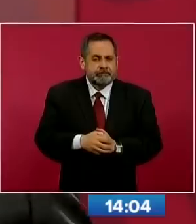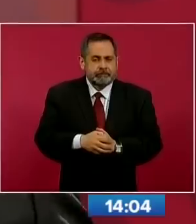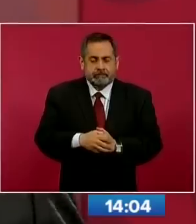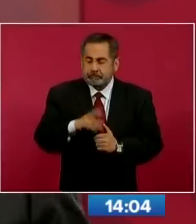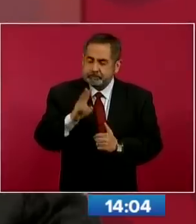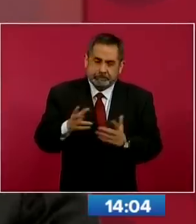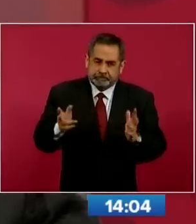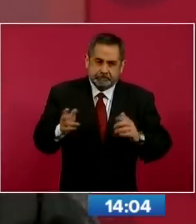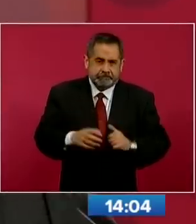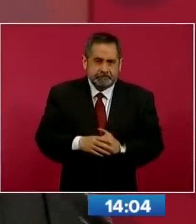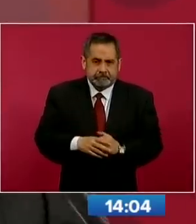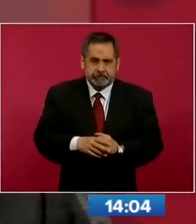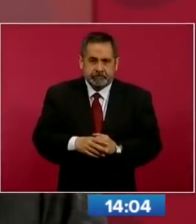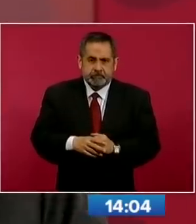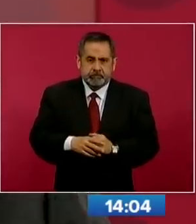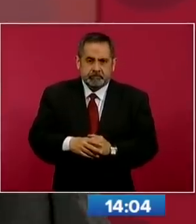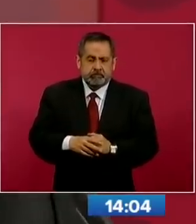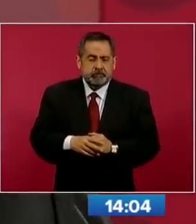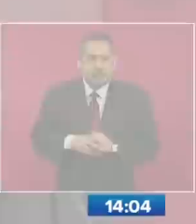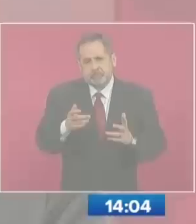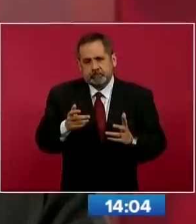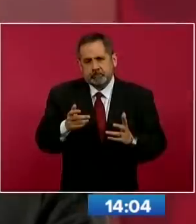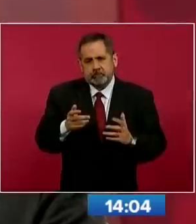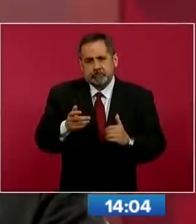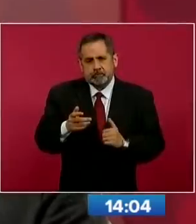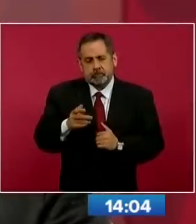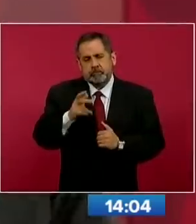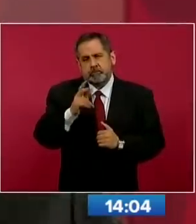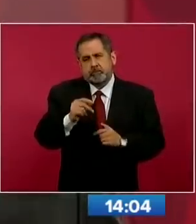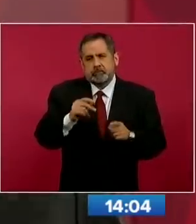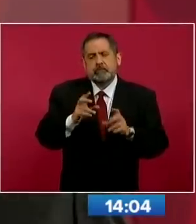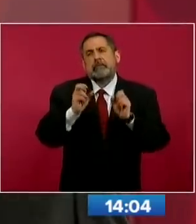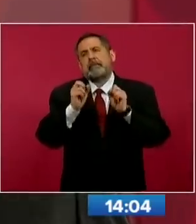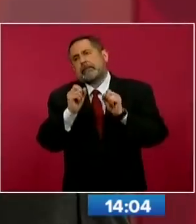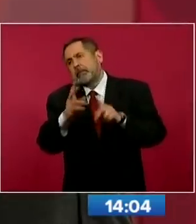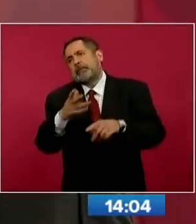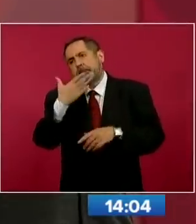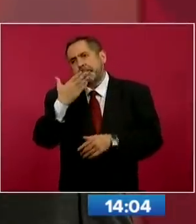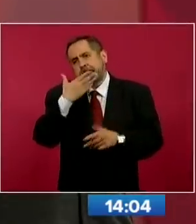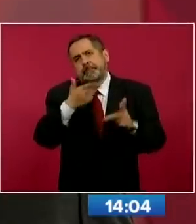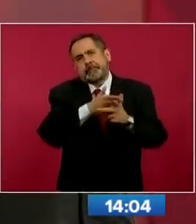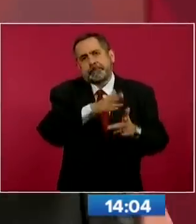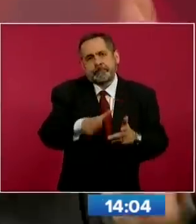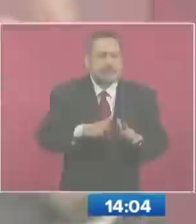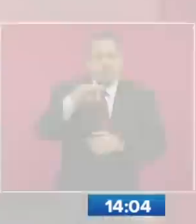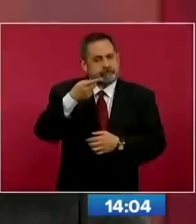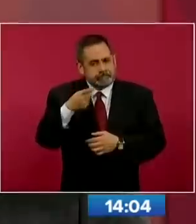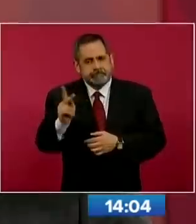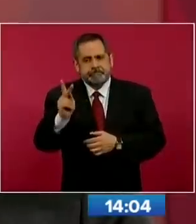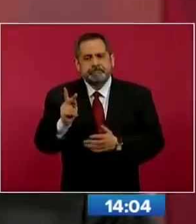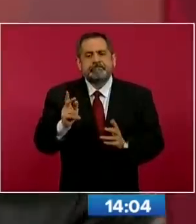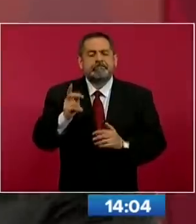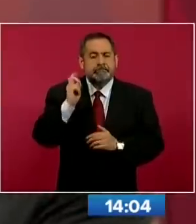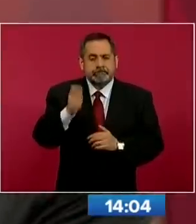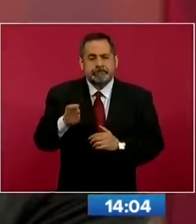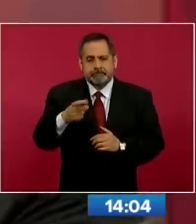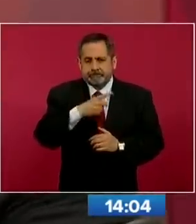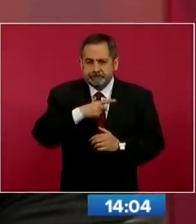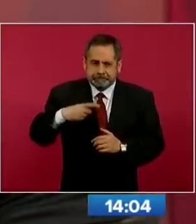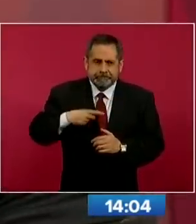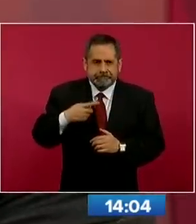luego, eso no justifica nada. Pero se tiene